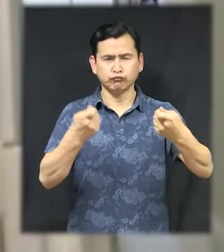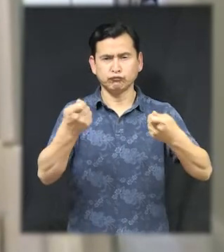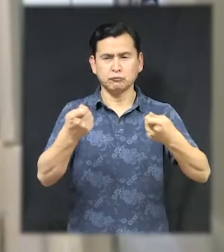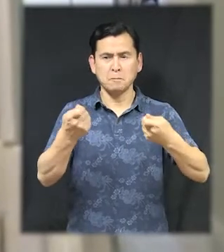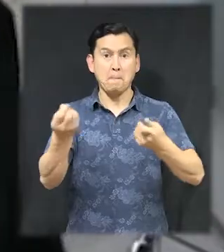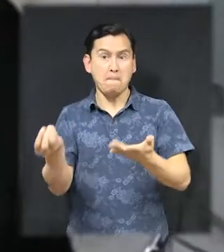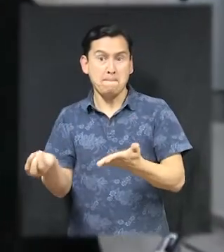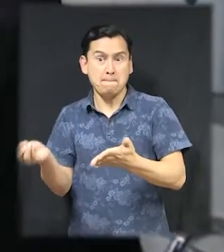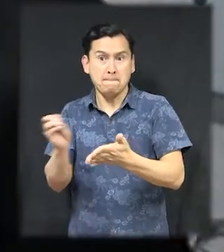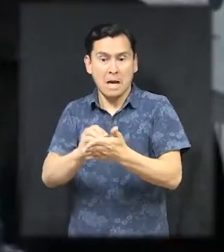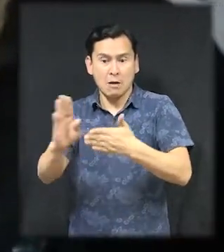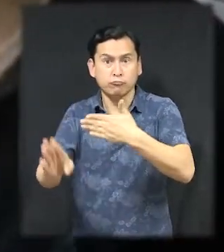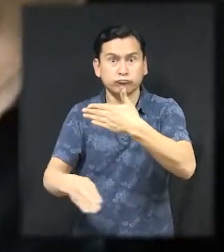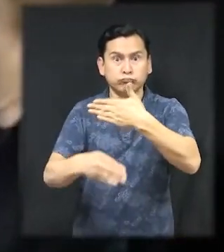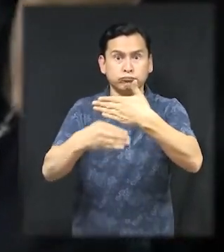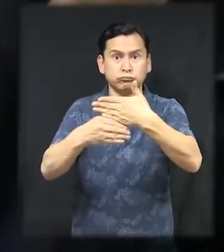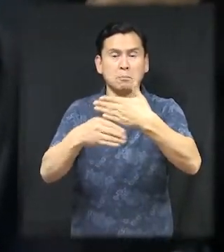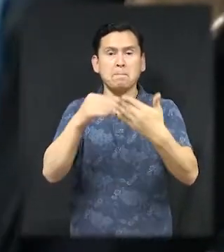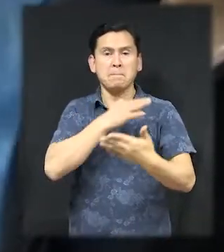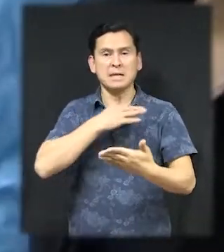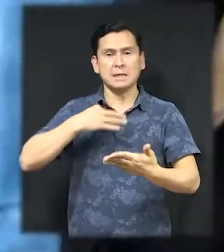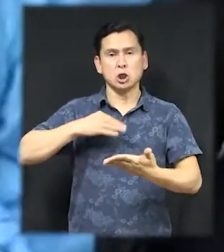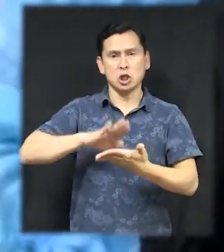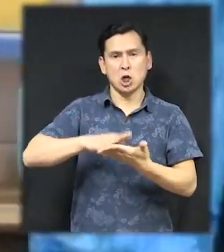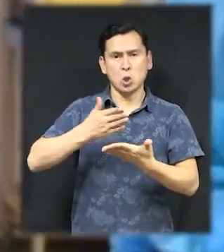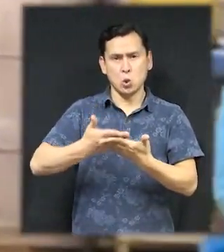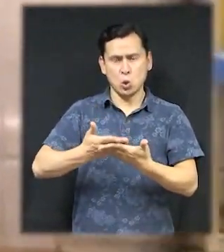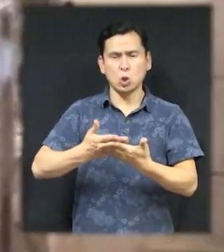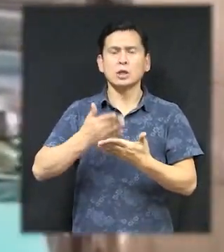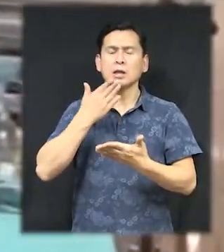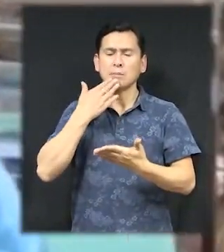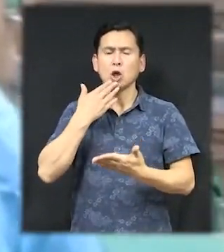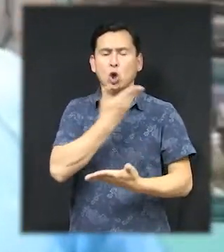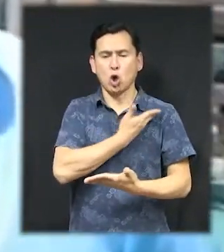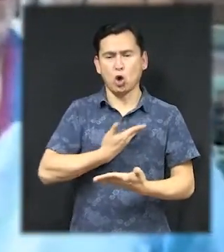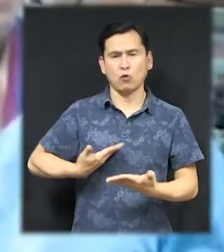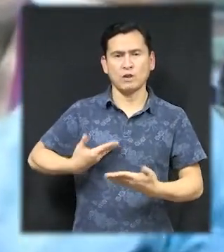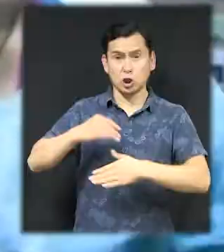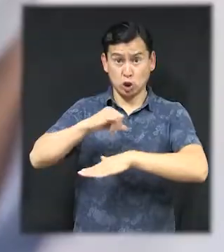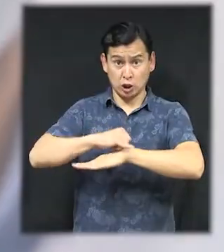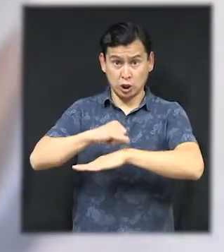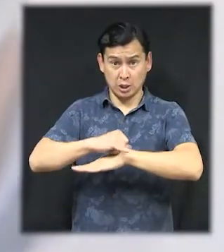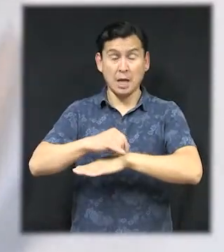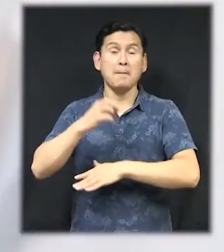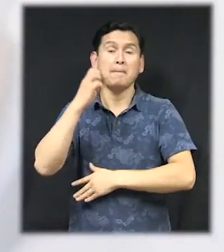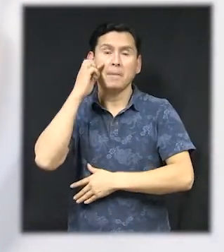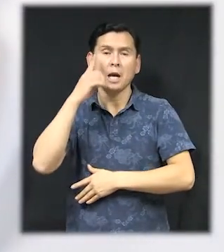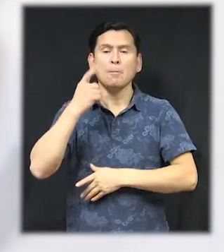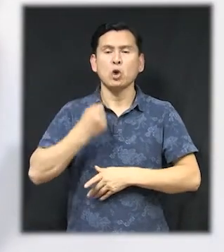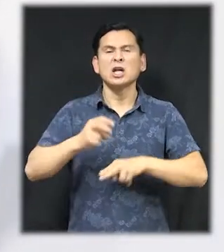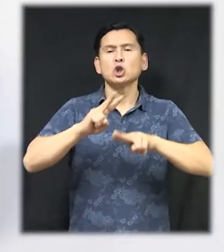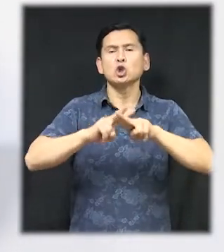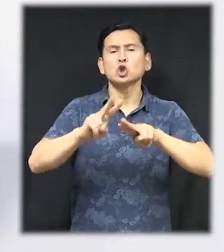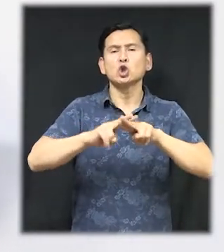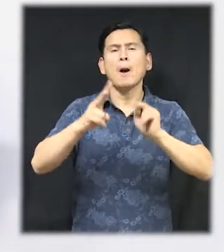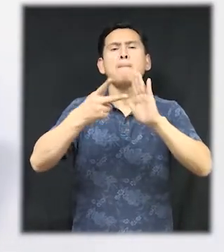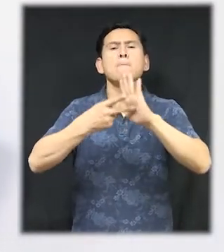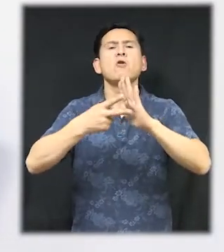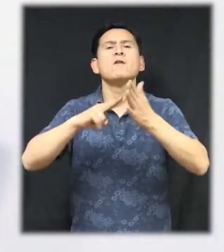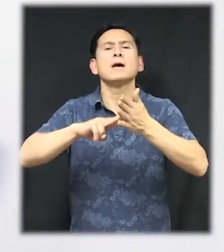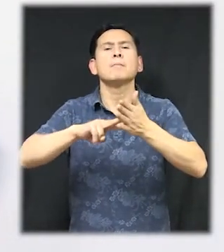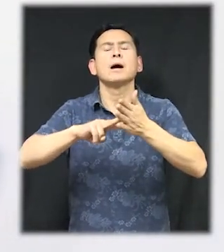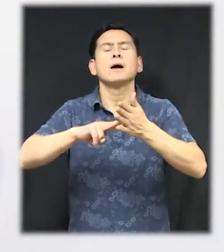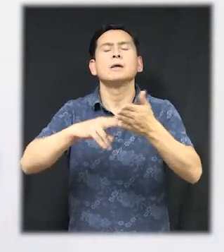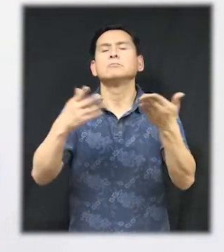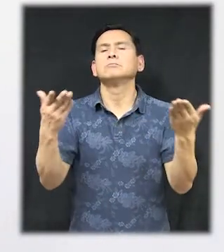COVID. En materia de los proyectos de funcionamiento normal que requerían ser atendidos en materia de inversiones,